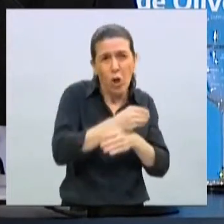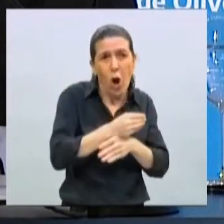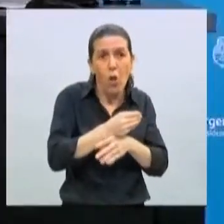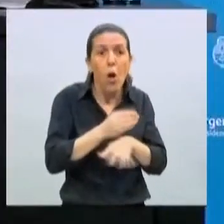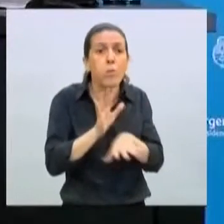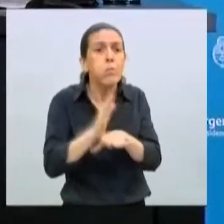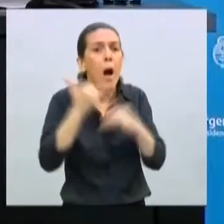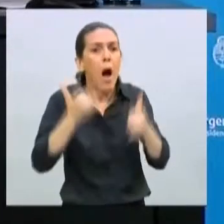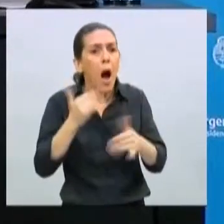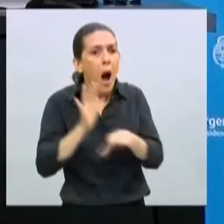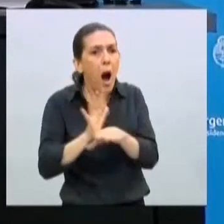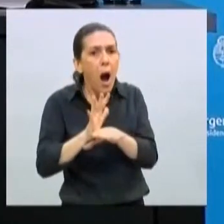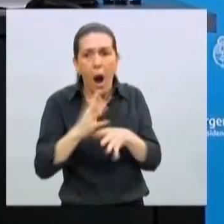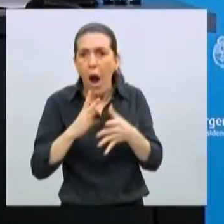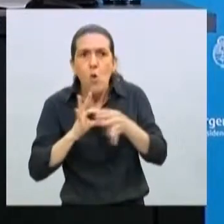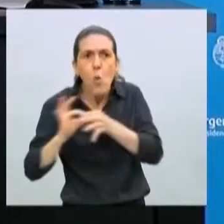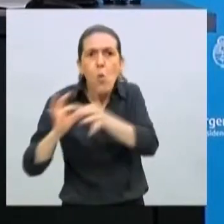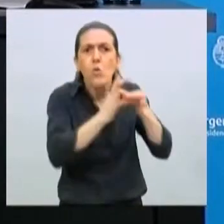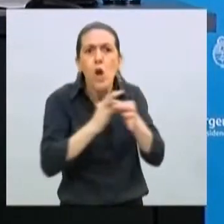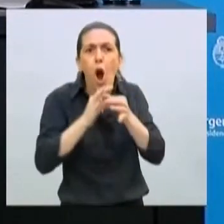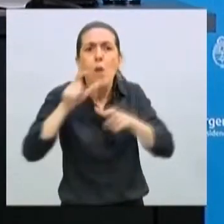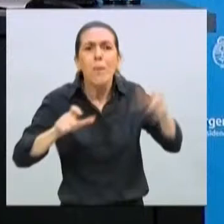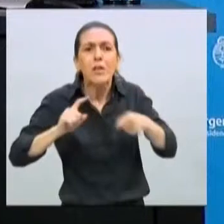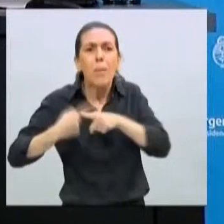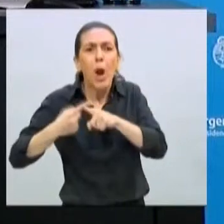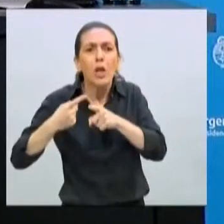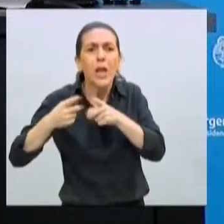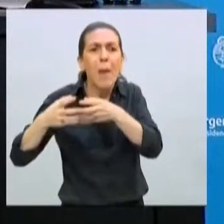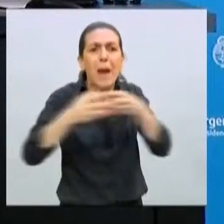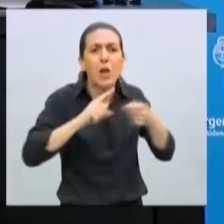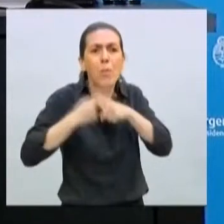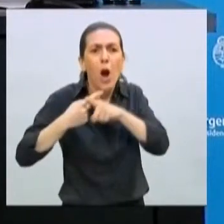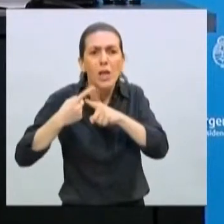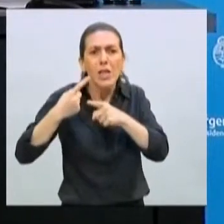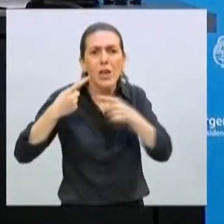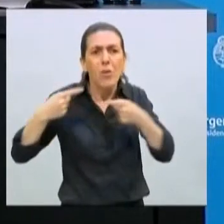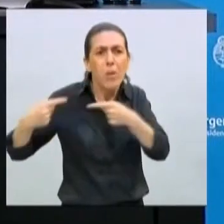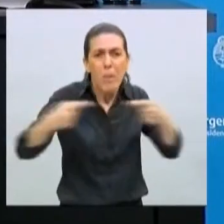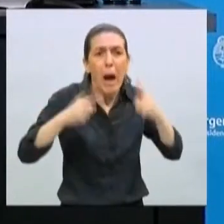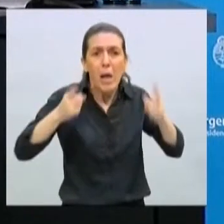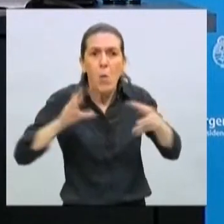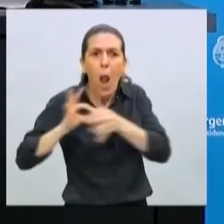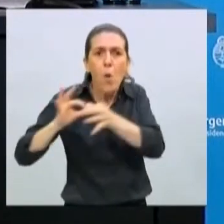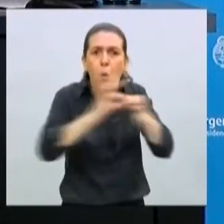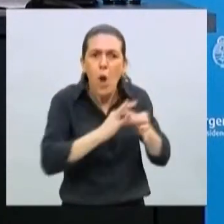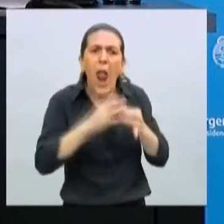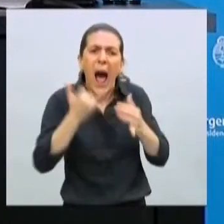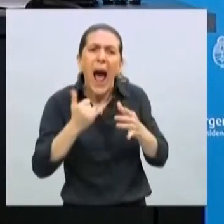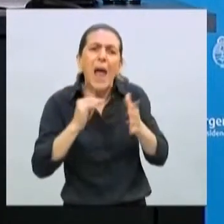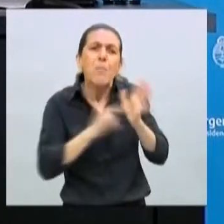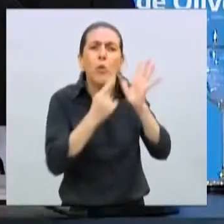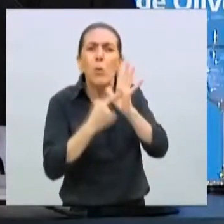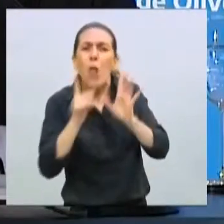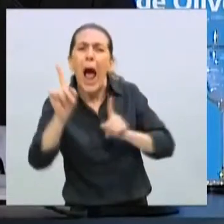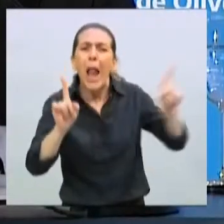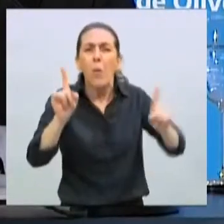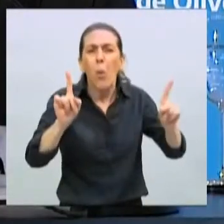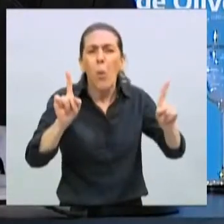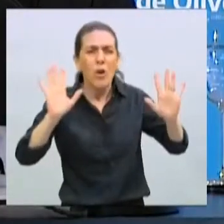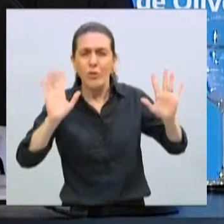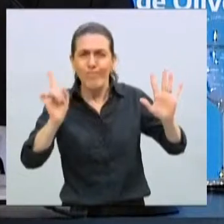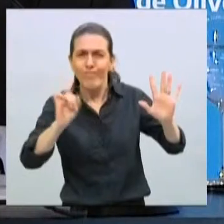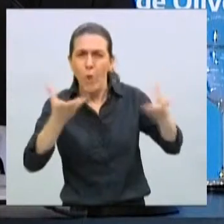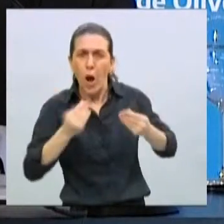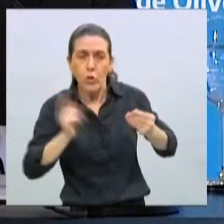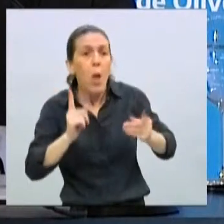dirigencia política. Son muy pocas las excepciones, siguen con acusaciones, con cuestiones, pero no hay que perder el tiempo ni hay que distraerse